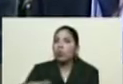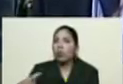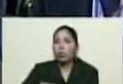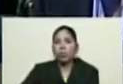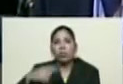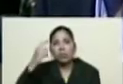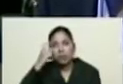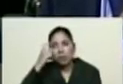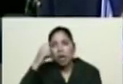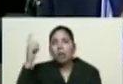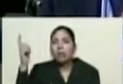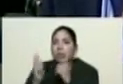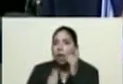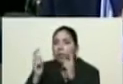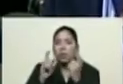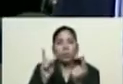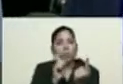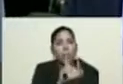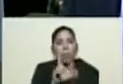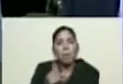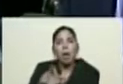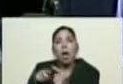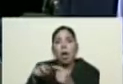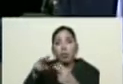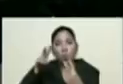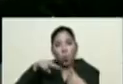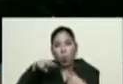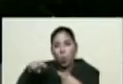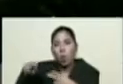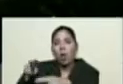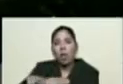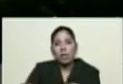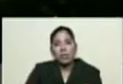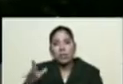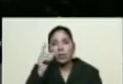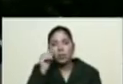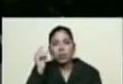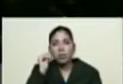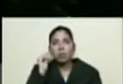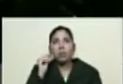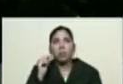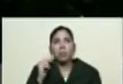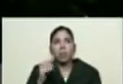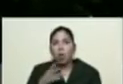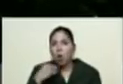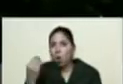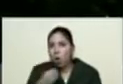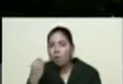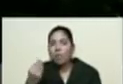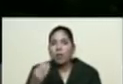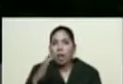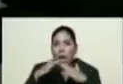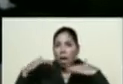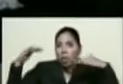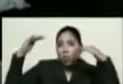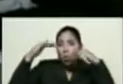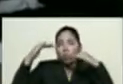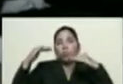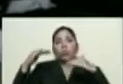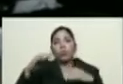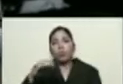Hugo Chávez en los ojos, en las miradas de los niños, de las niñas, de los jóvenes, de los adultos mayores, de la